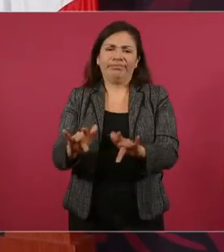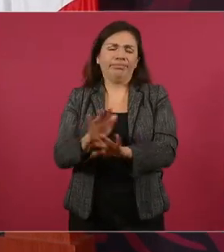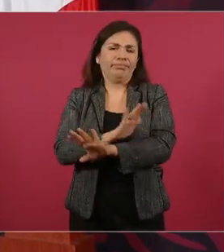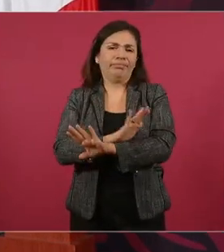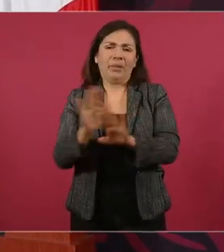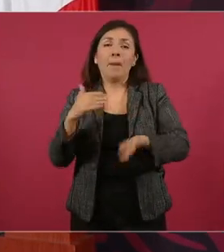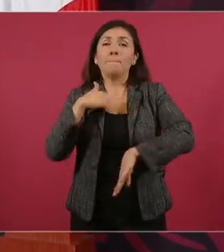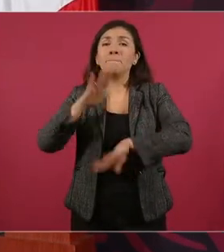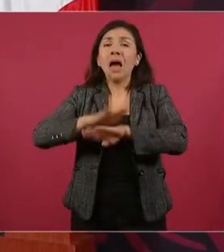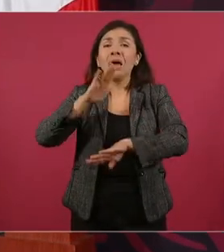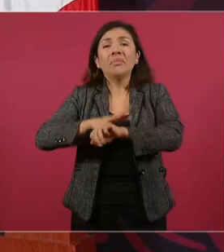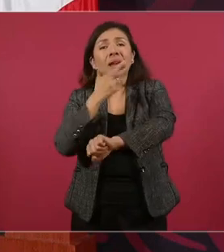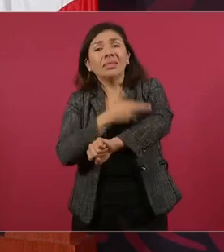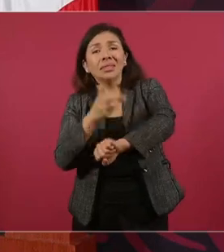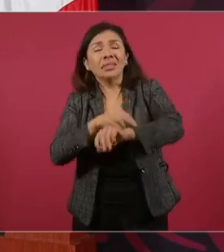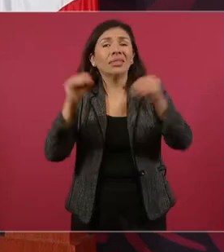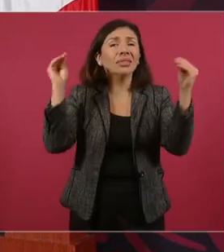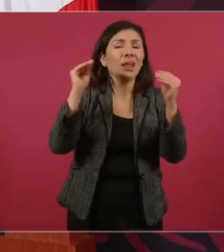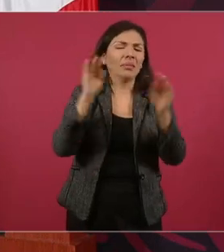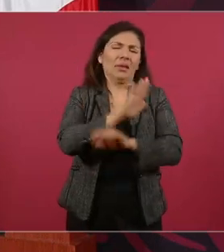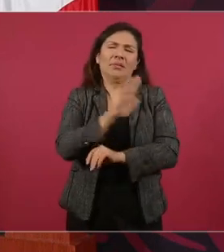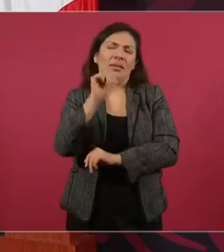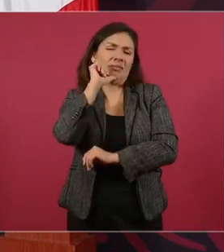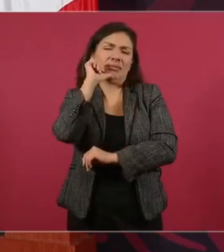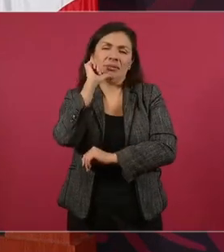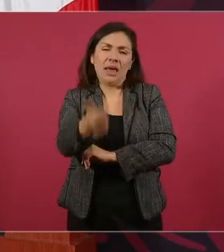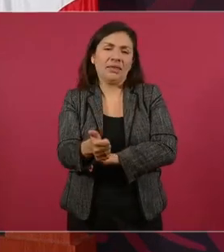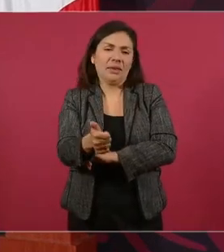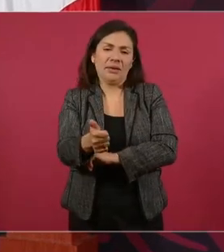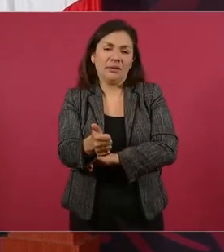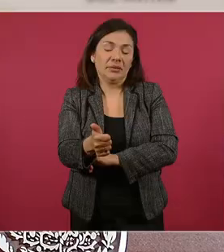hacer ningún trámite, ninguna gestión, si de por sí